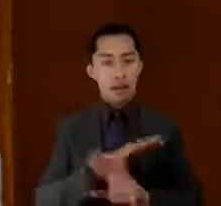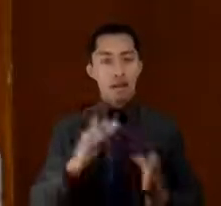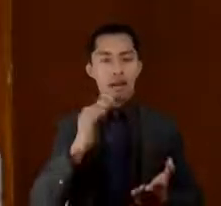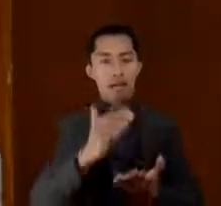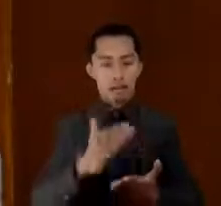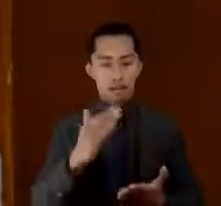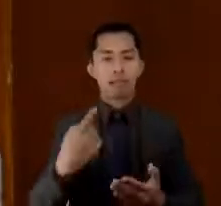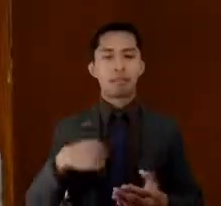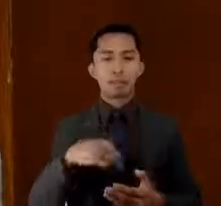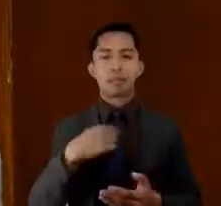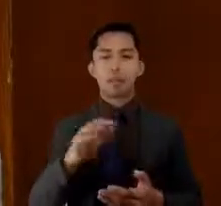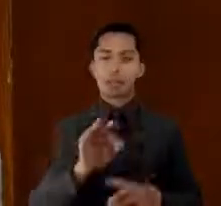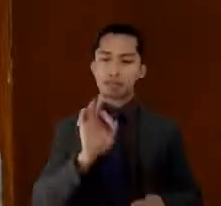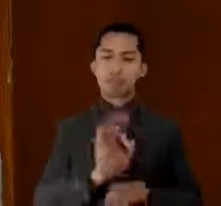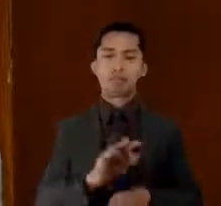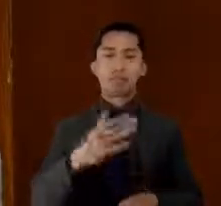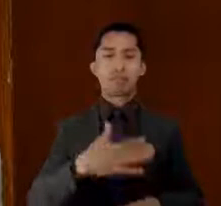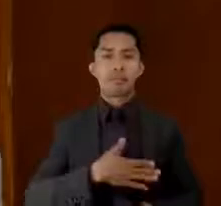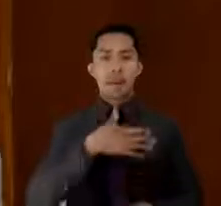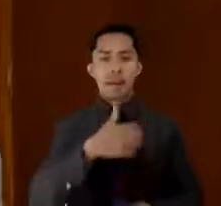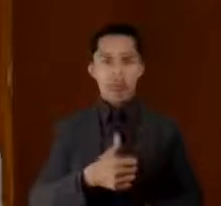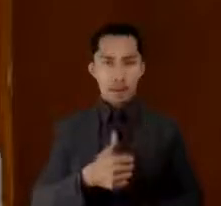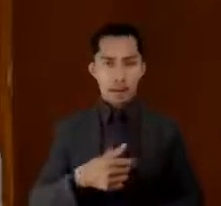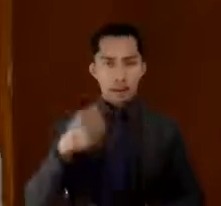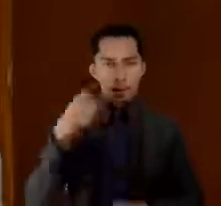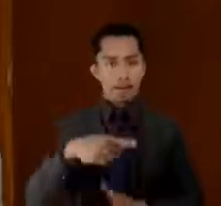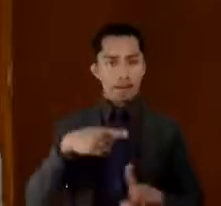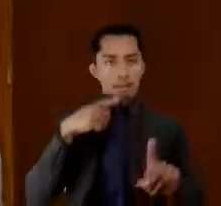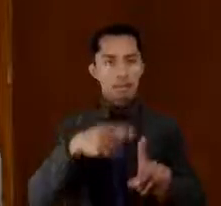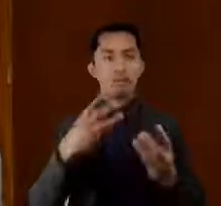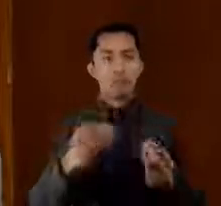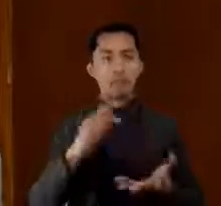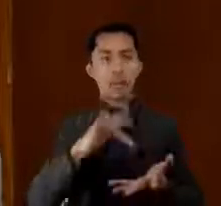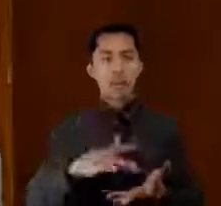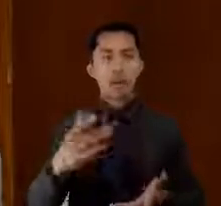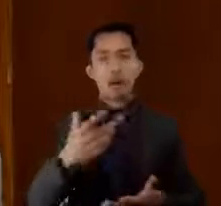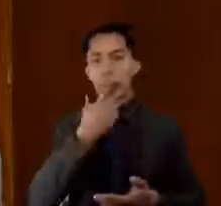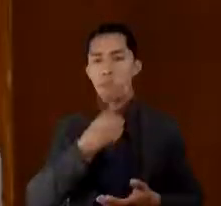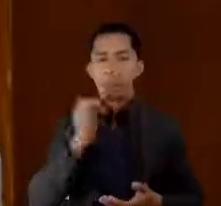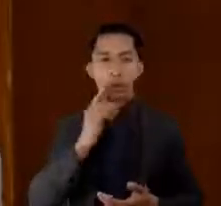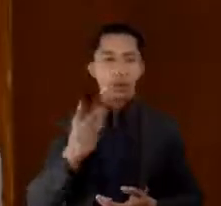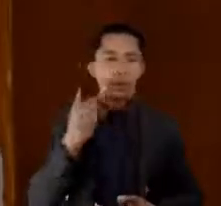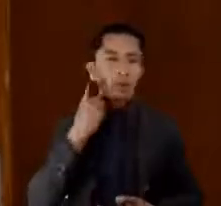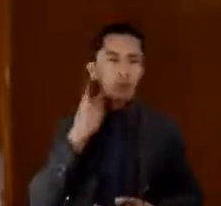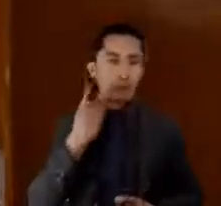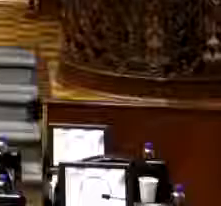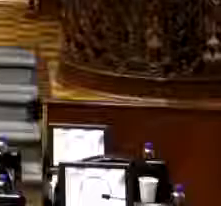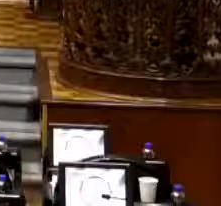Vamos por tu estado de bienestar en la ruta indicada. Muchas gracias, diputadas y diputados.